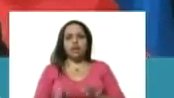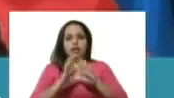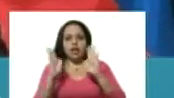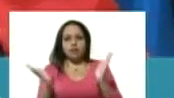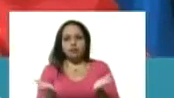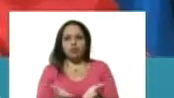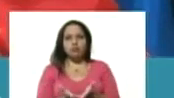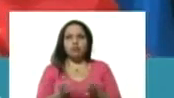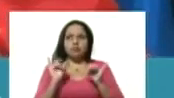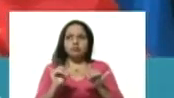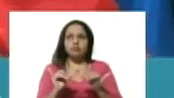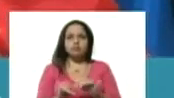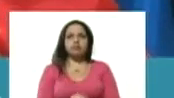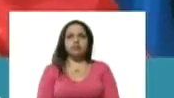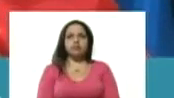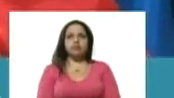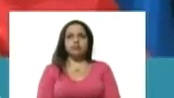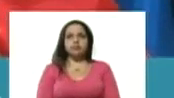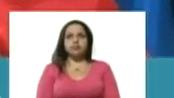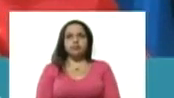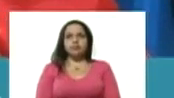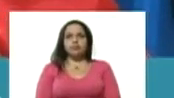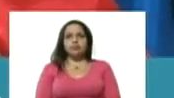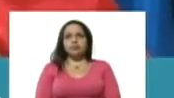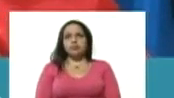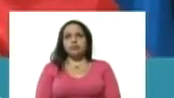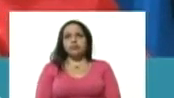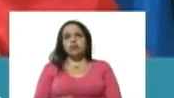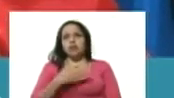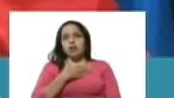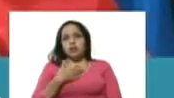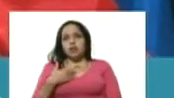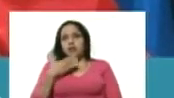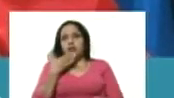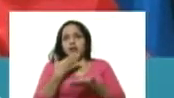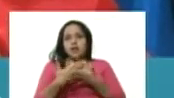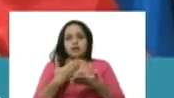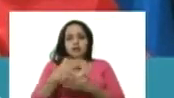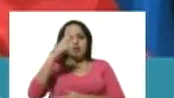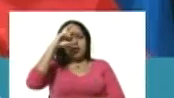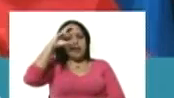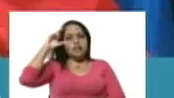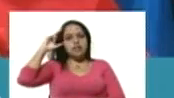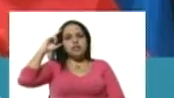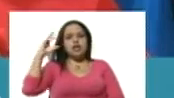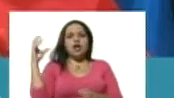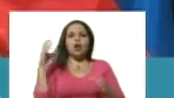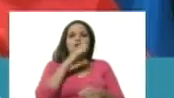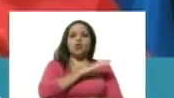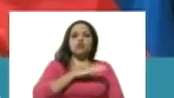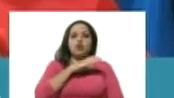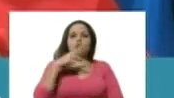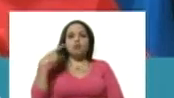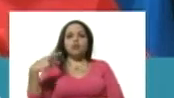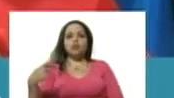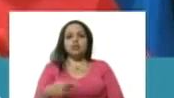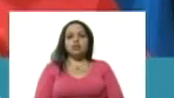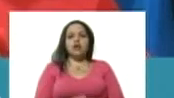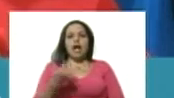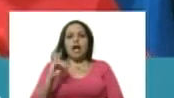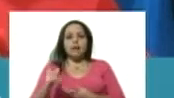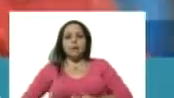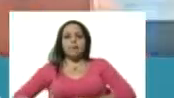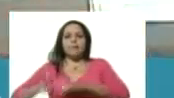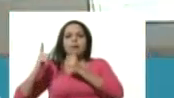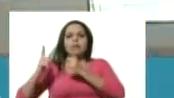mundo. Así que agradezco al compañero canciller y al Consejo Político que nos hayan